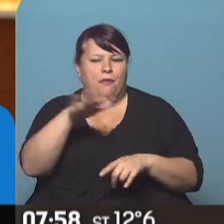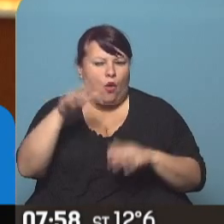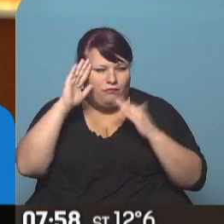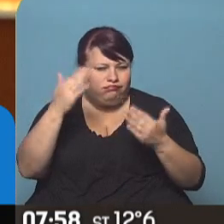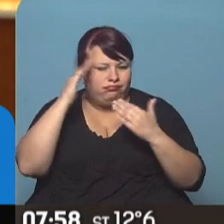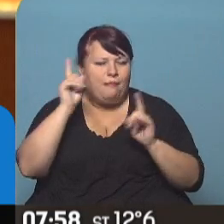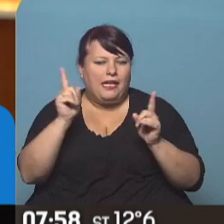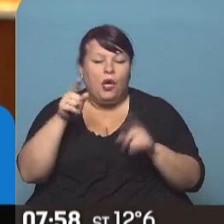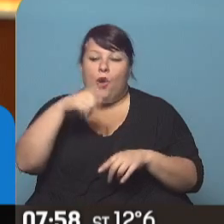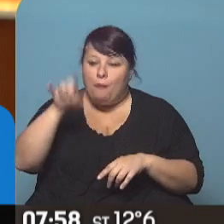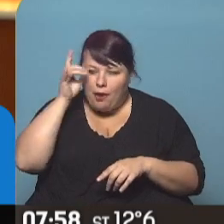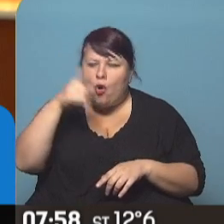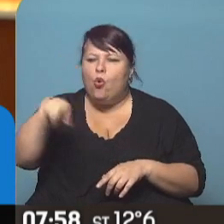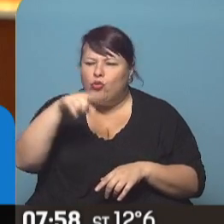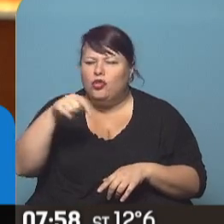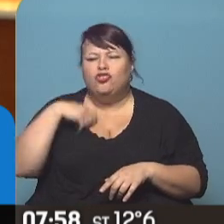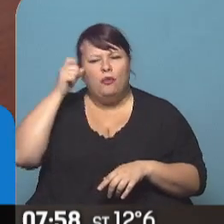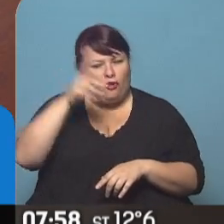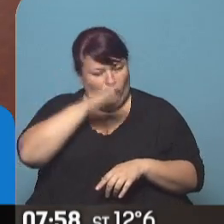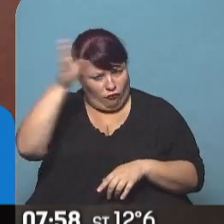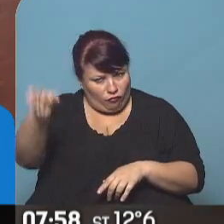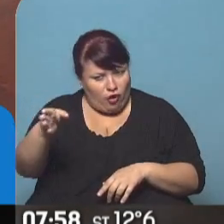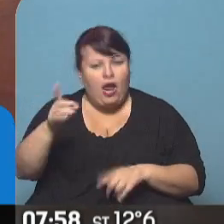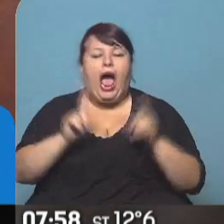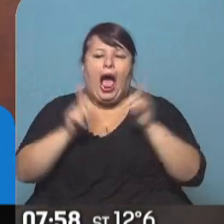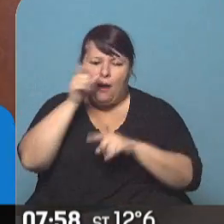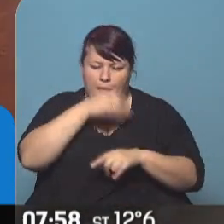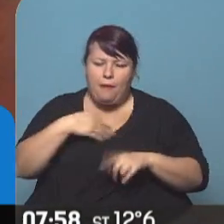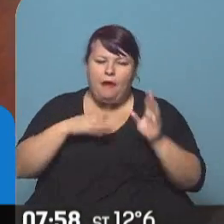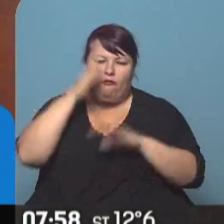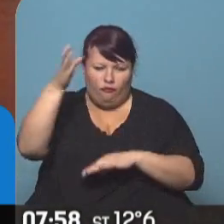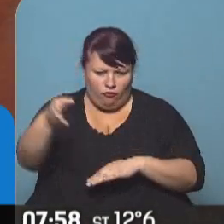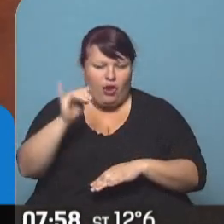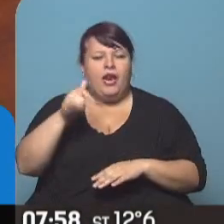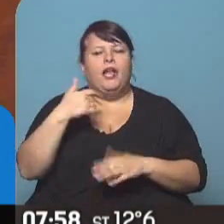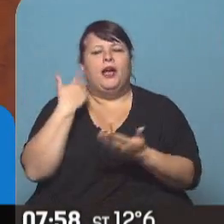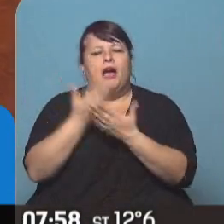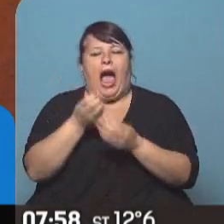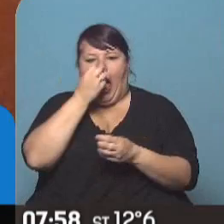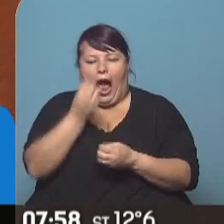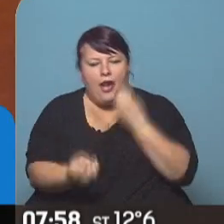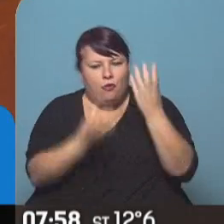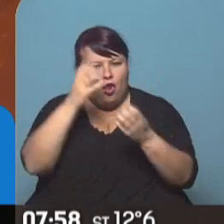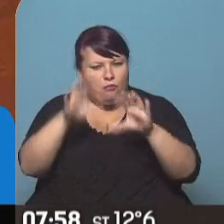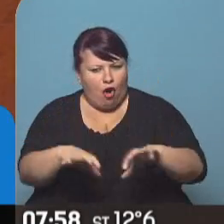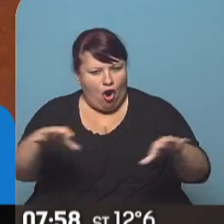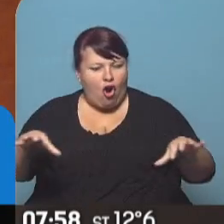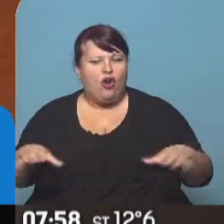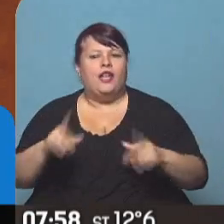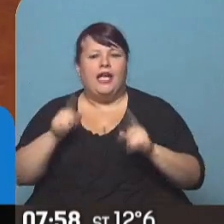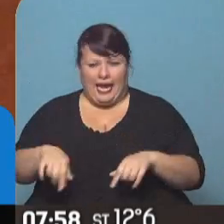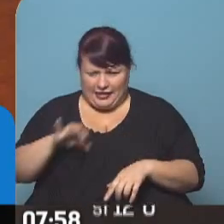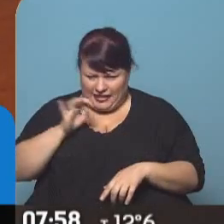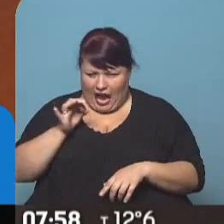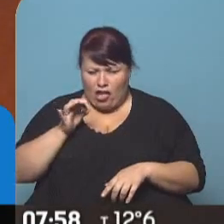perdón ustedes imagino habrán ido algunos papás al alumno para poder han plantado árboles este de hecho